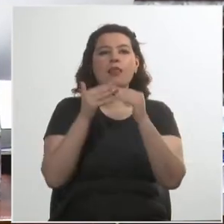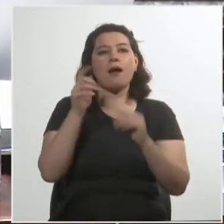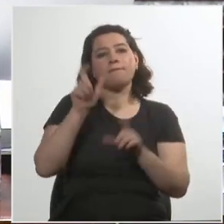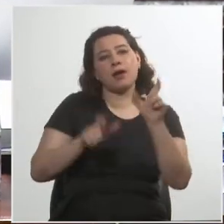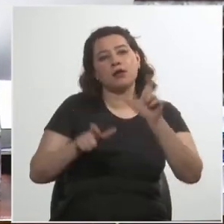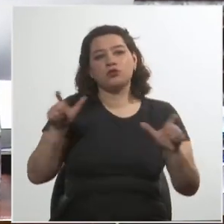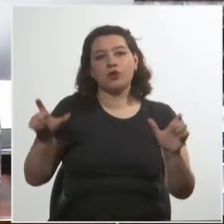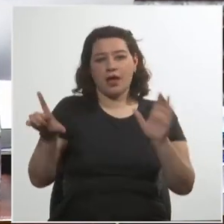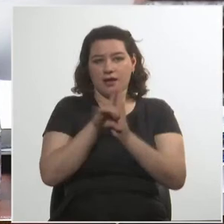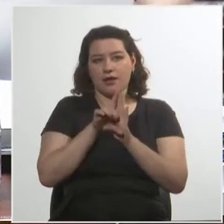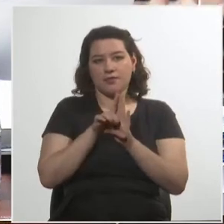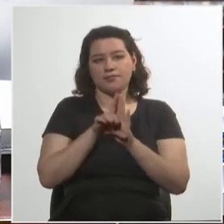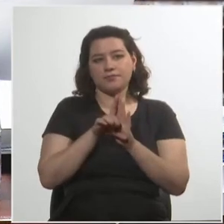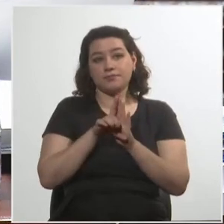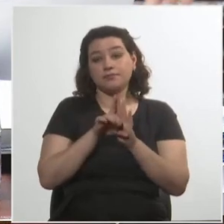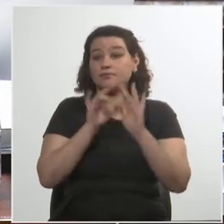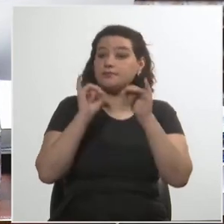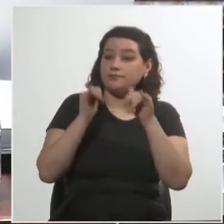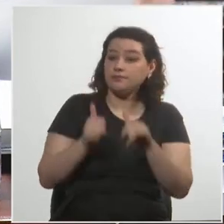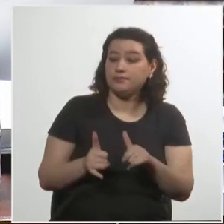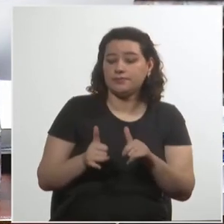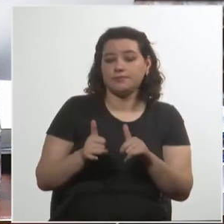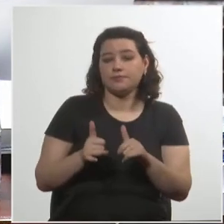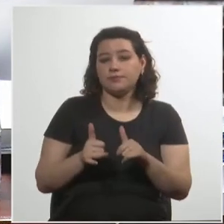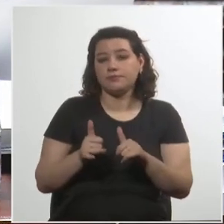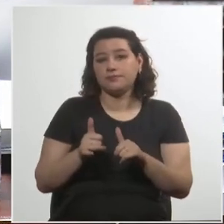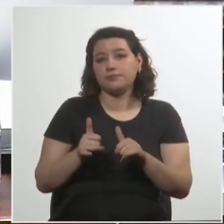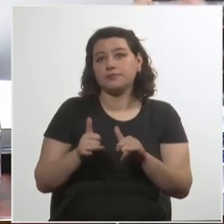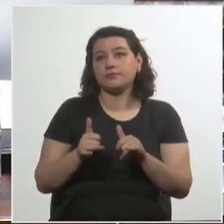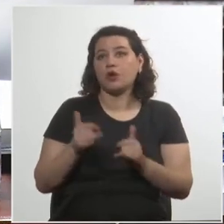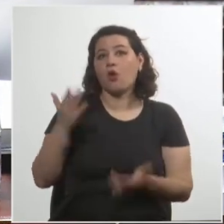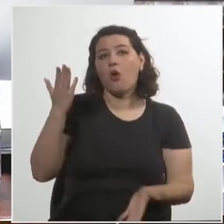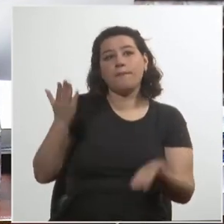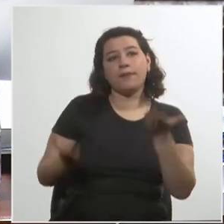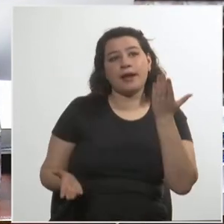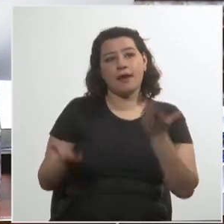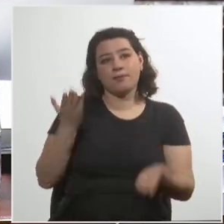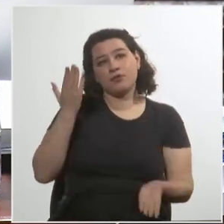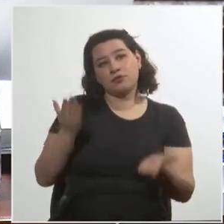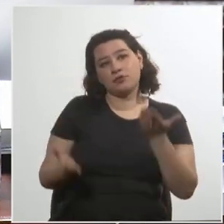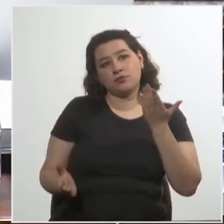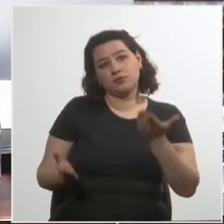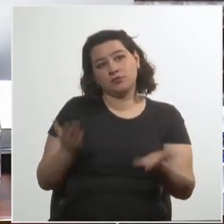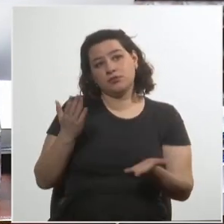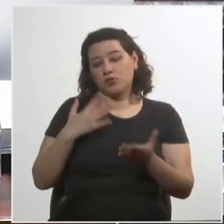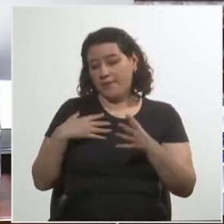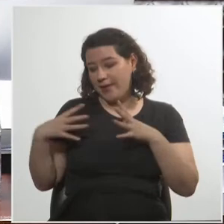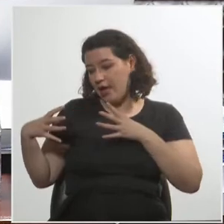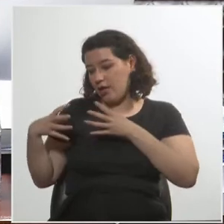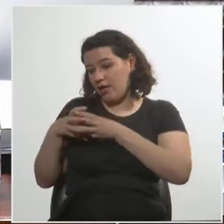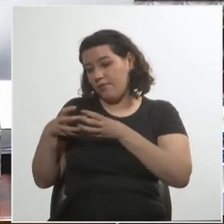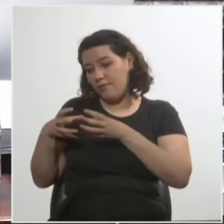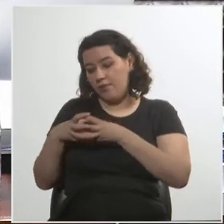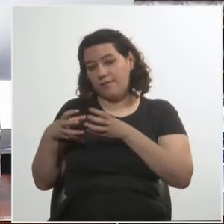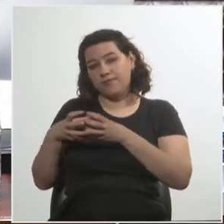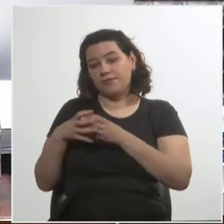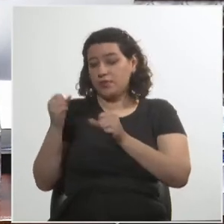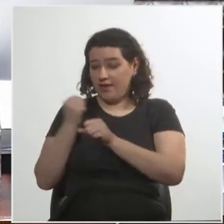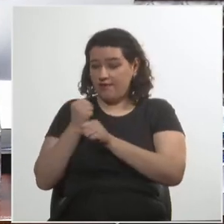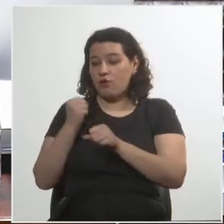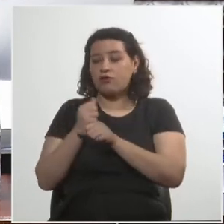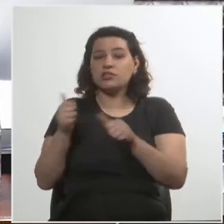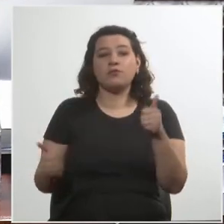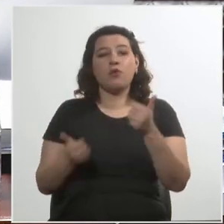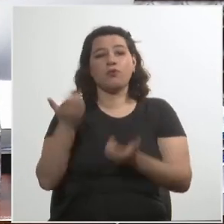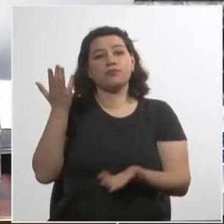personas ante la ley si establecemos un cuadro comparativo y me tomé con mi equipo nos tomamos el trabajo de